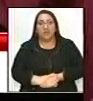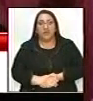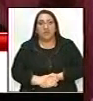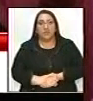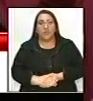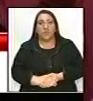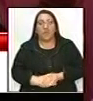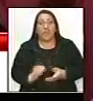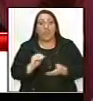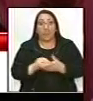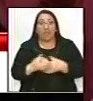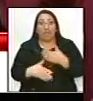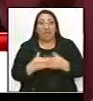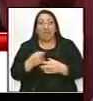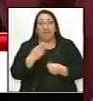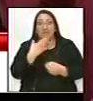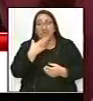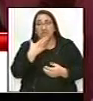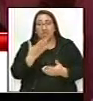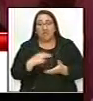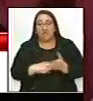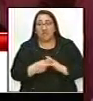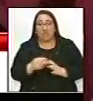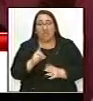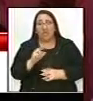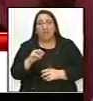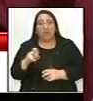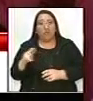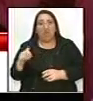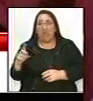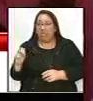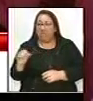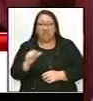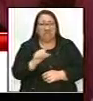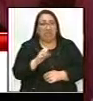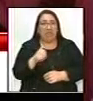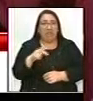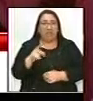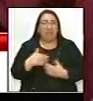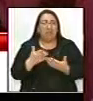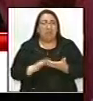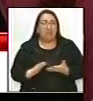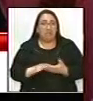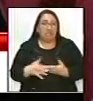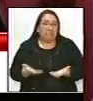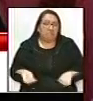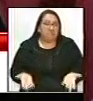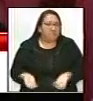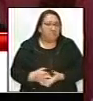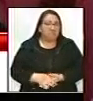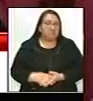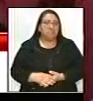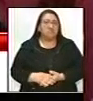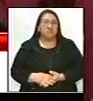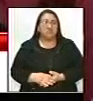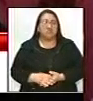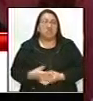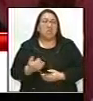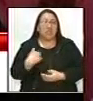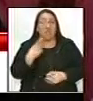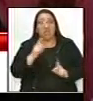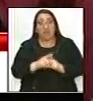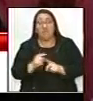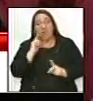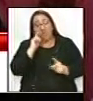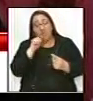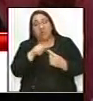a este procedimiento farragoso de que diputados y senadores autoricen esta solicitud de facultades, tiene también una observación,